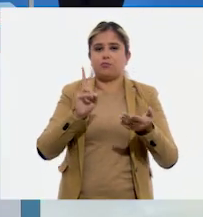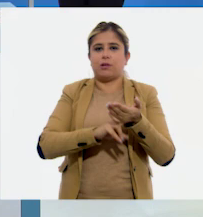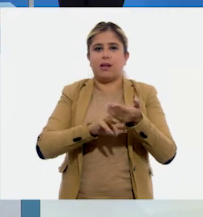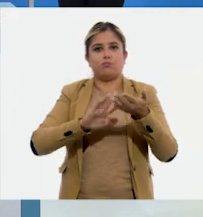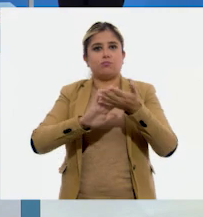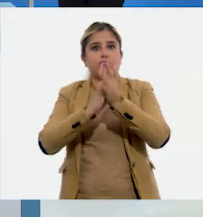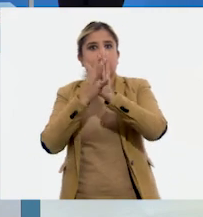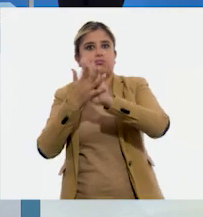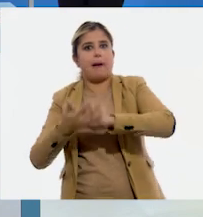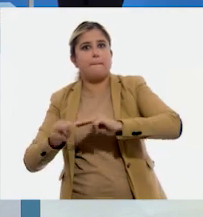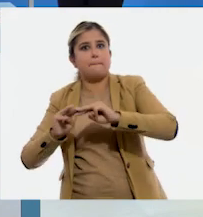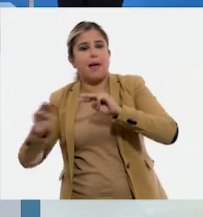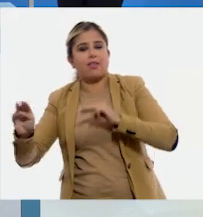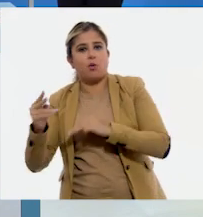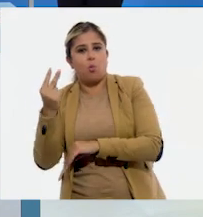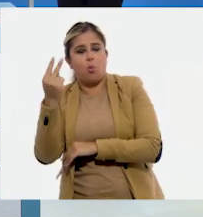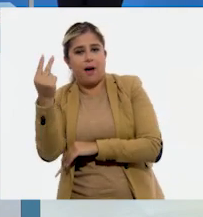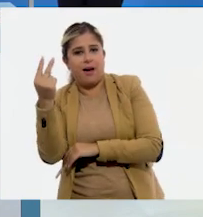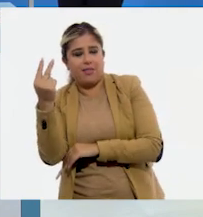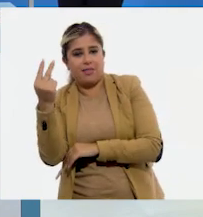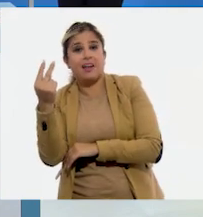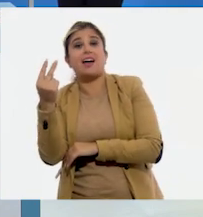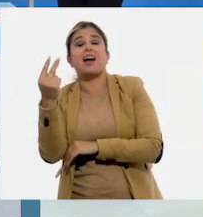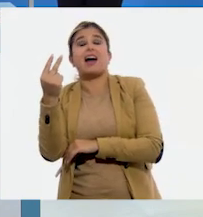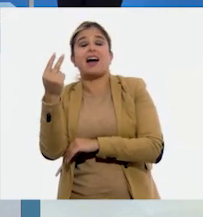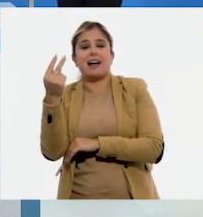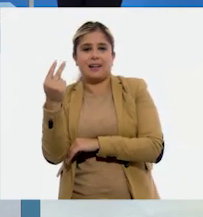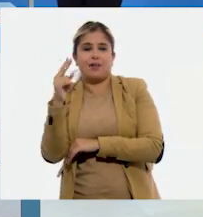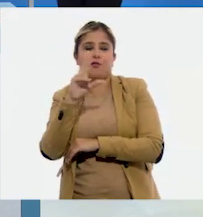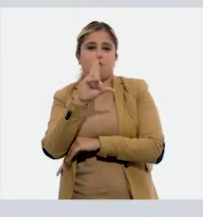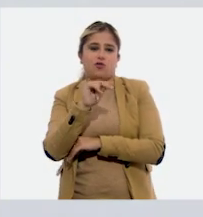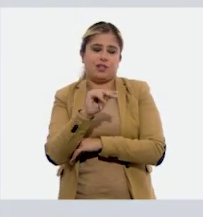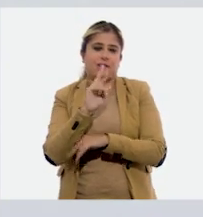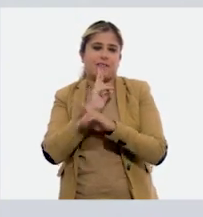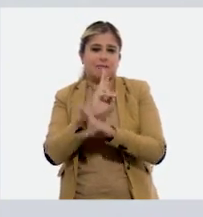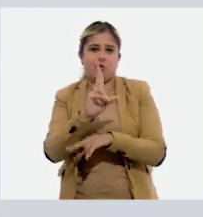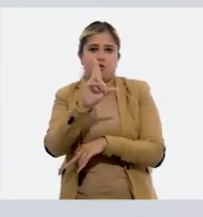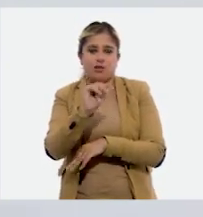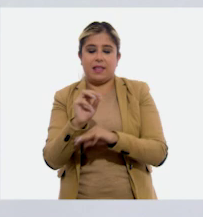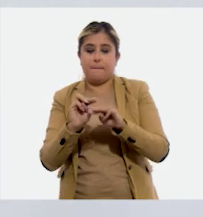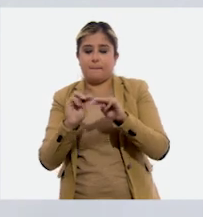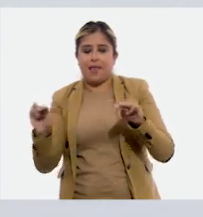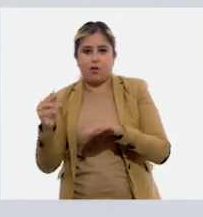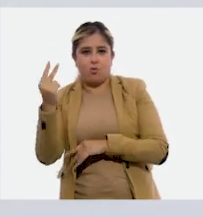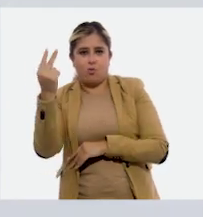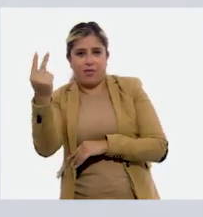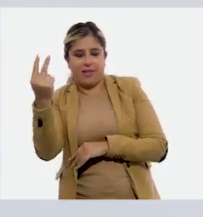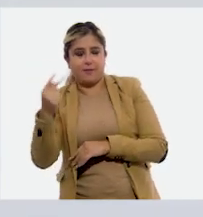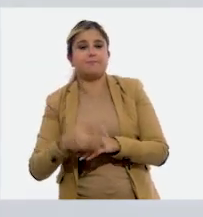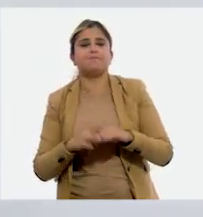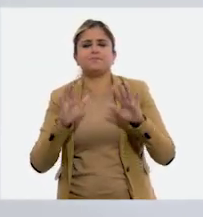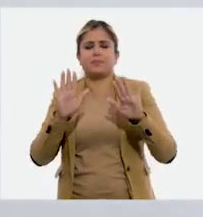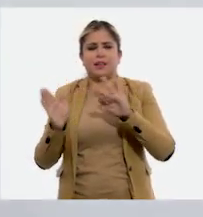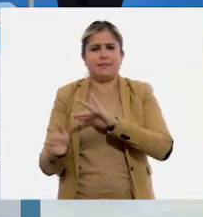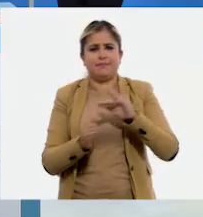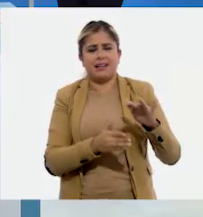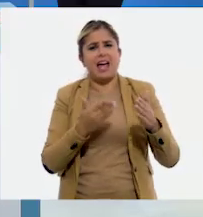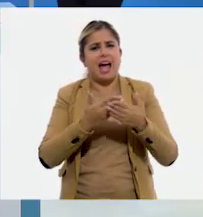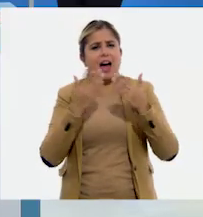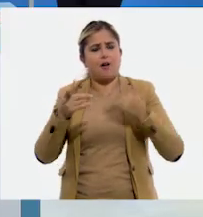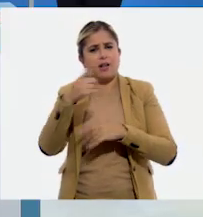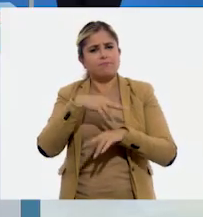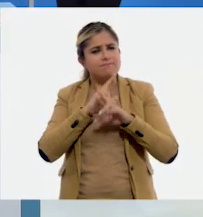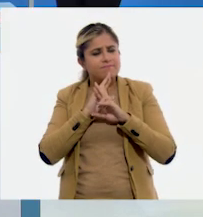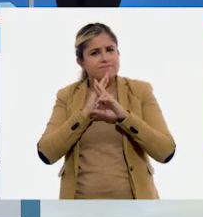resultado se pone 80 metros cuadrados. Oh. Bien, vamos a anotar el resultado